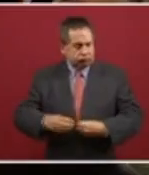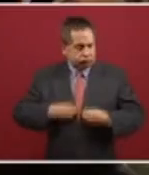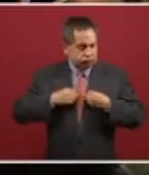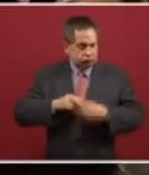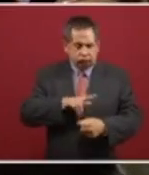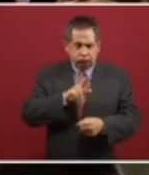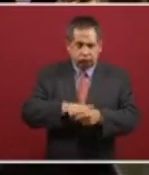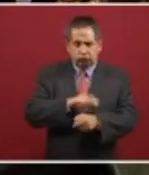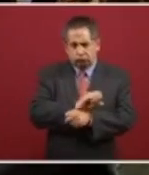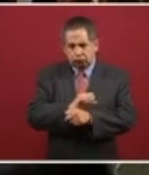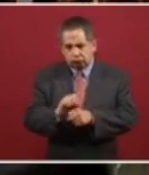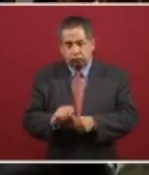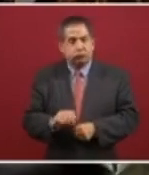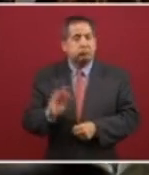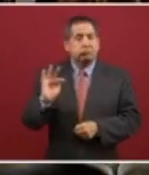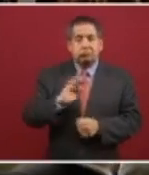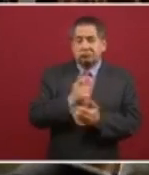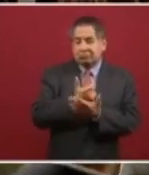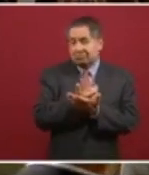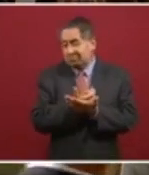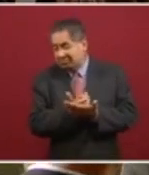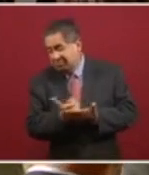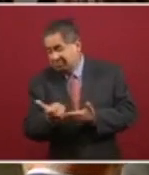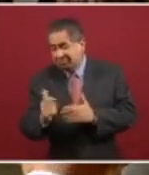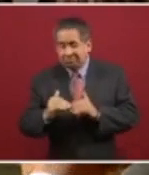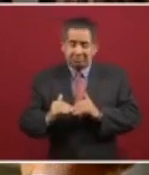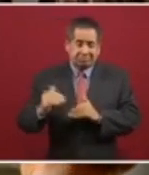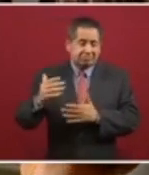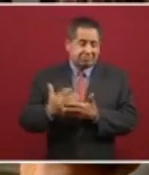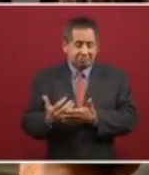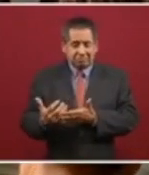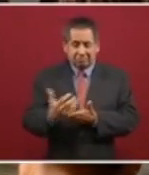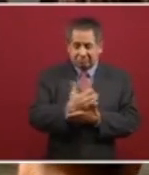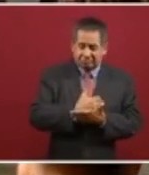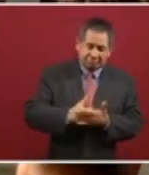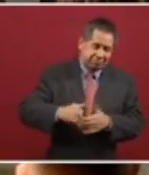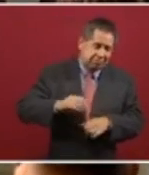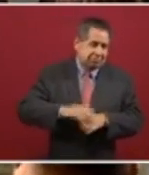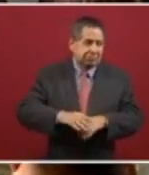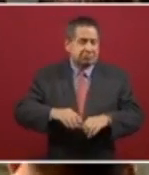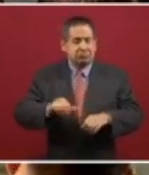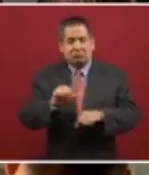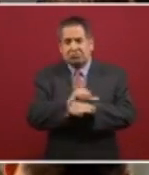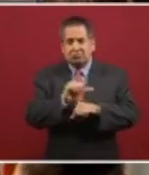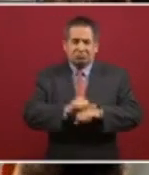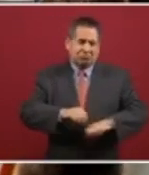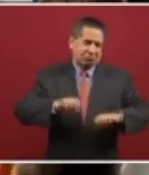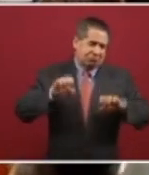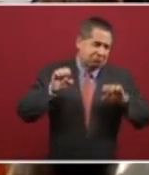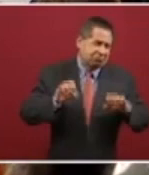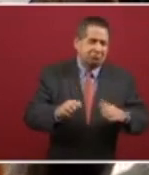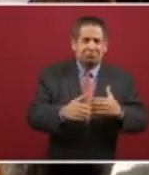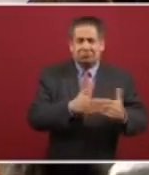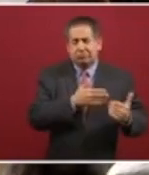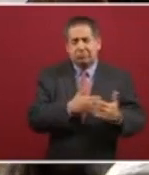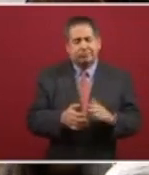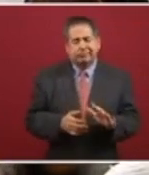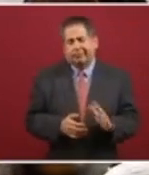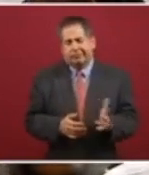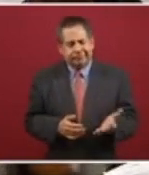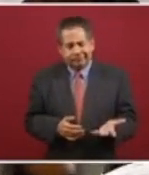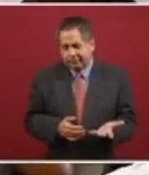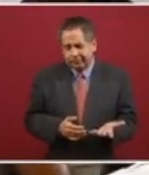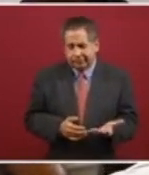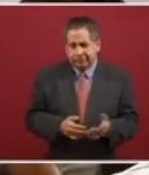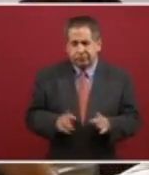de salarios elevadísimos y de carros últimos modelos y de